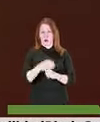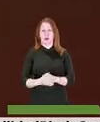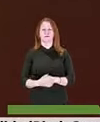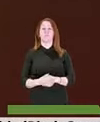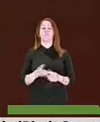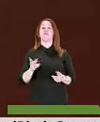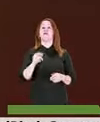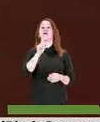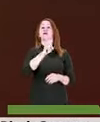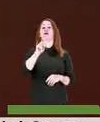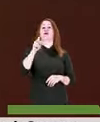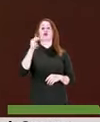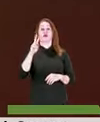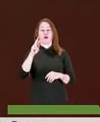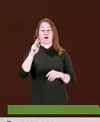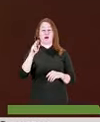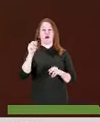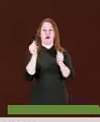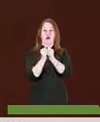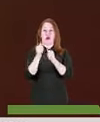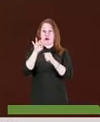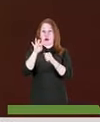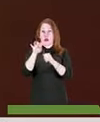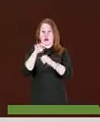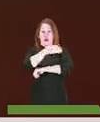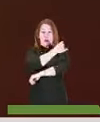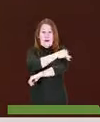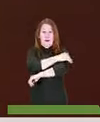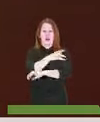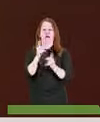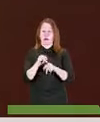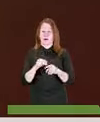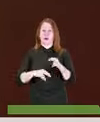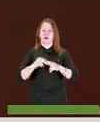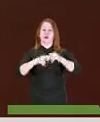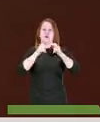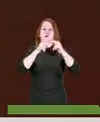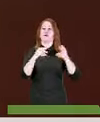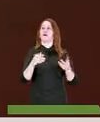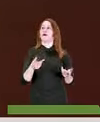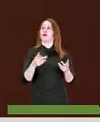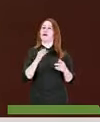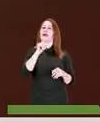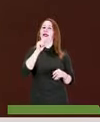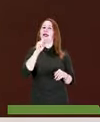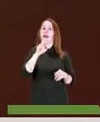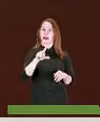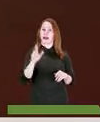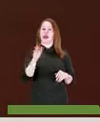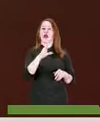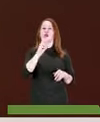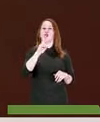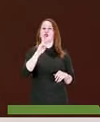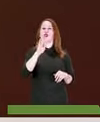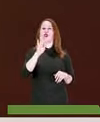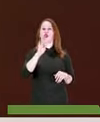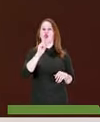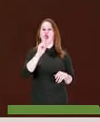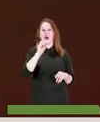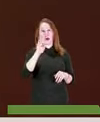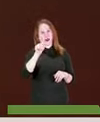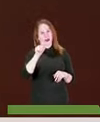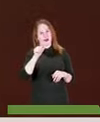también estamos construyendo un puente peatonal, estamos construyendo también en el canal Córdoba una cicloalameda, un corredor ecológico desde